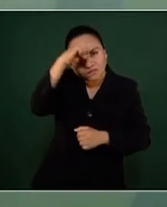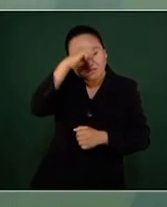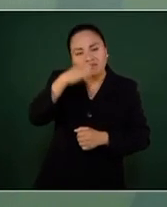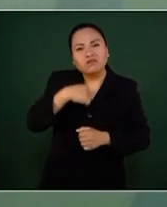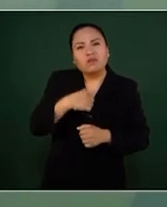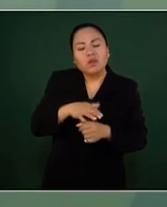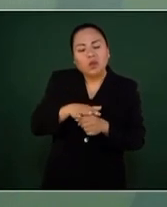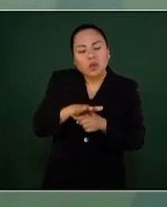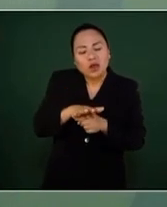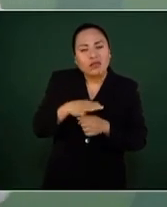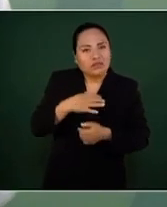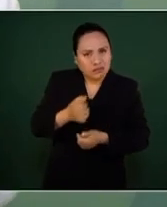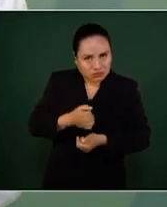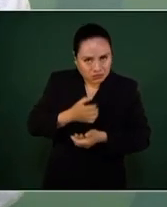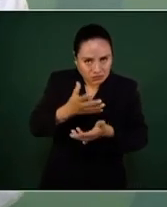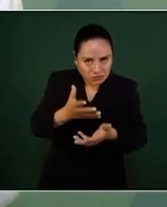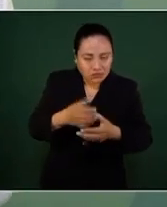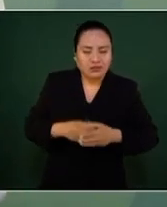Y desde luego